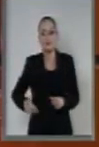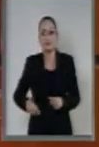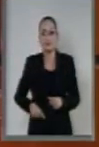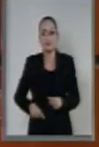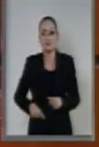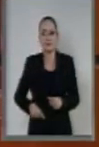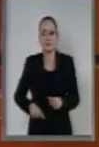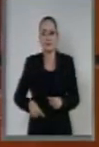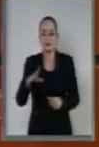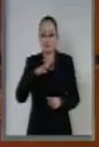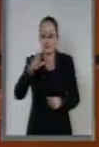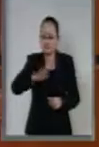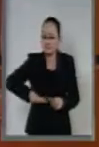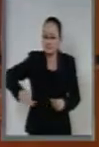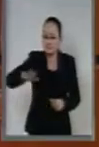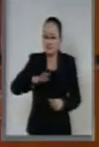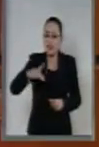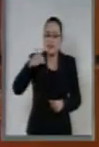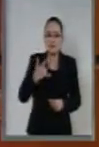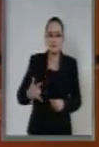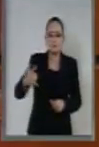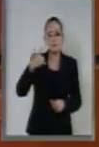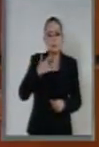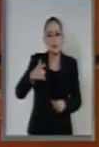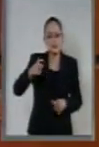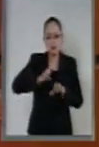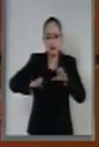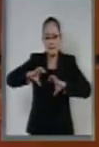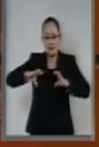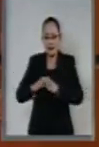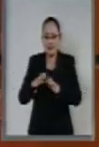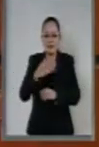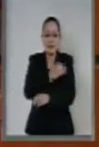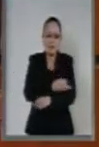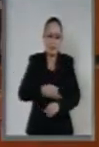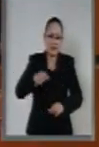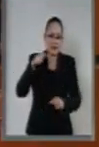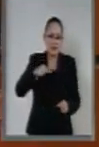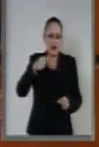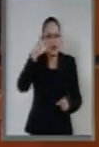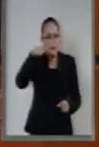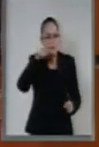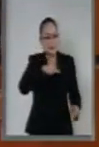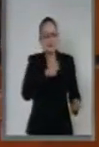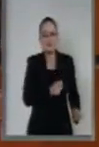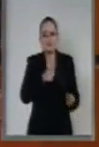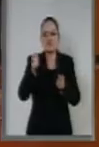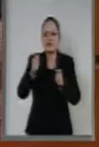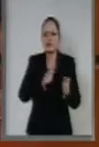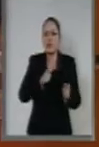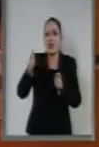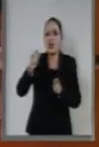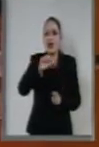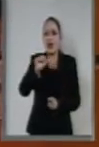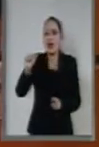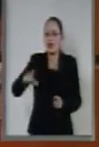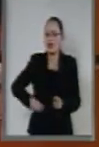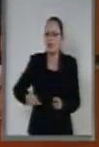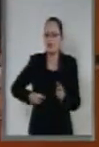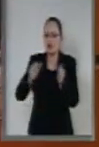esfuerzo de los sectores productivos de las familias para pasar más recursos al gobierno a través de los